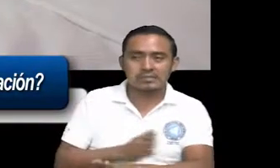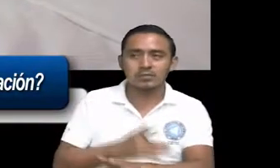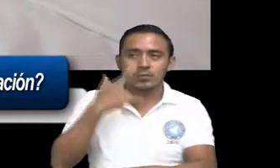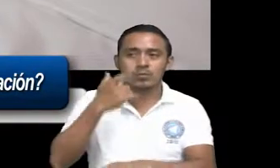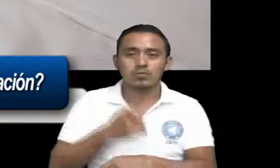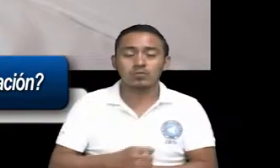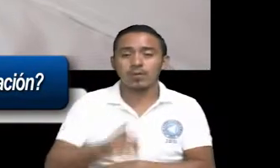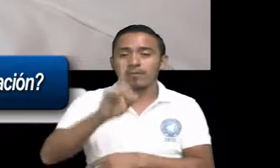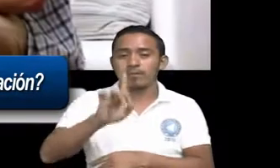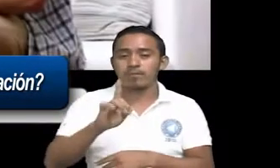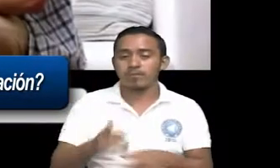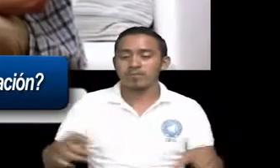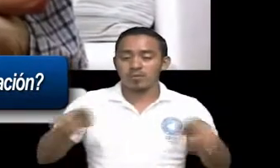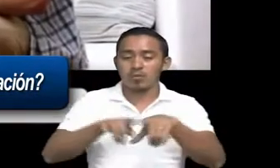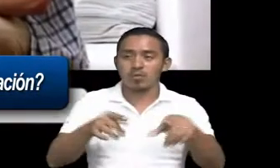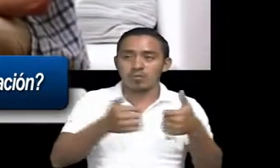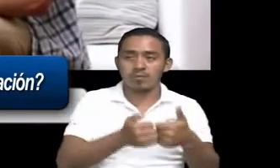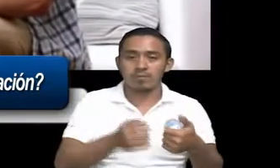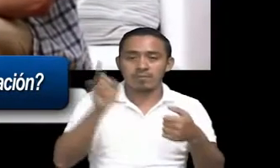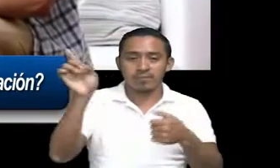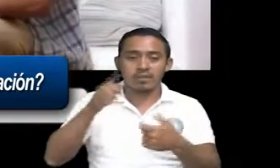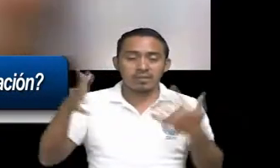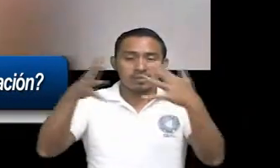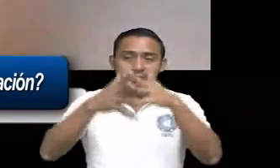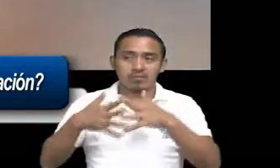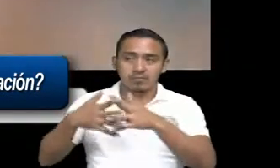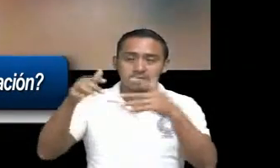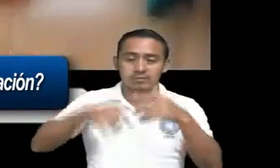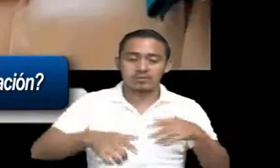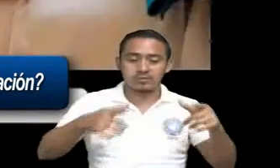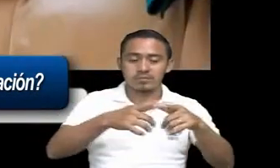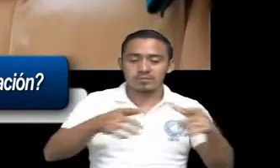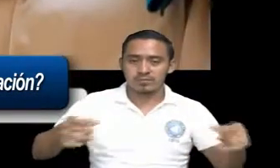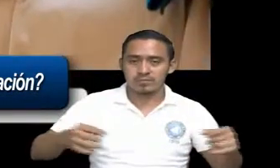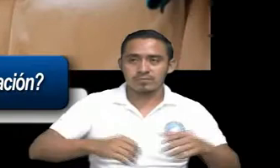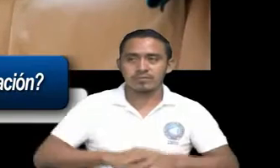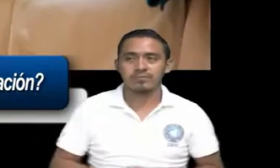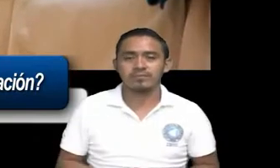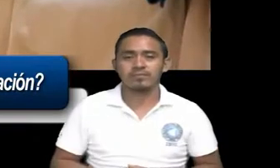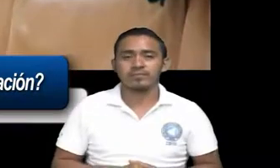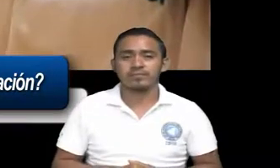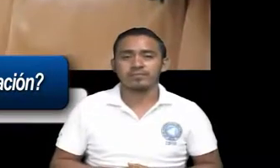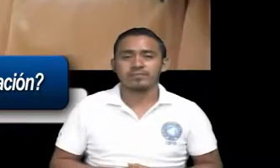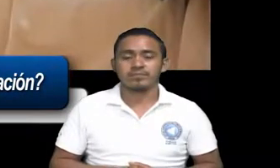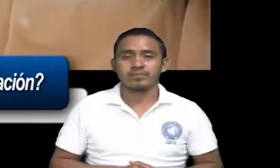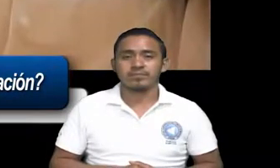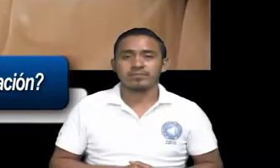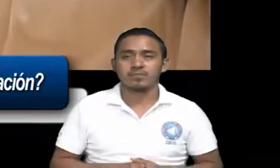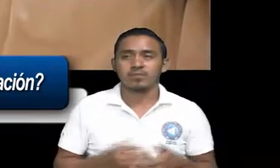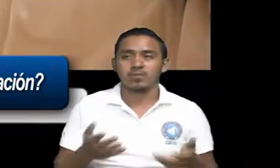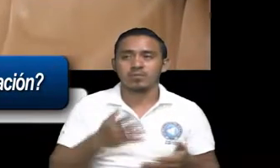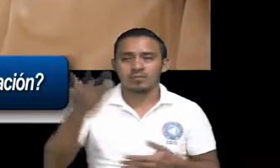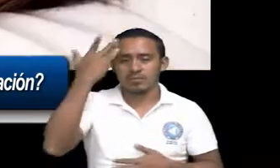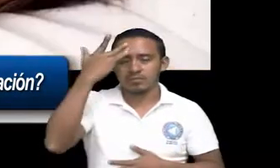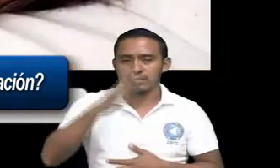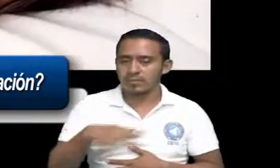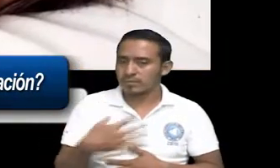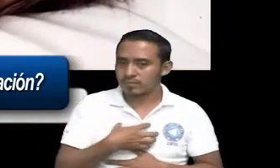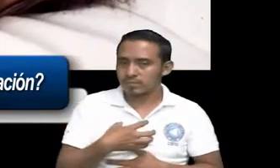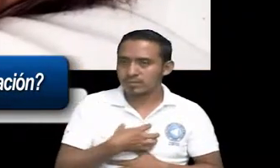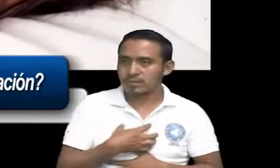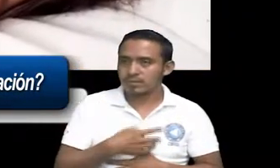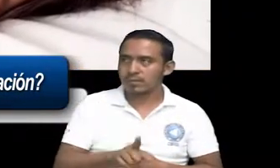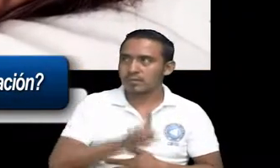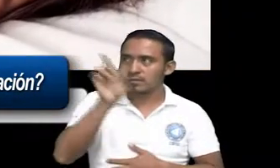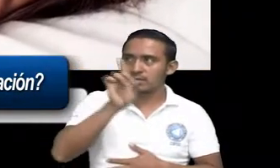una pareja que él vive en Estados Unidos, ella vive aquí en Managua. Entonces, ¿cómo saber que mi pareja que